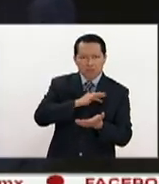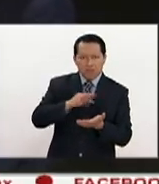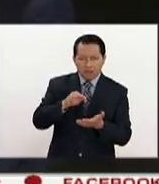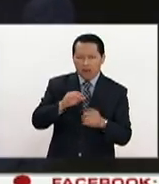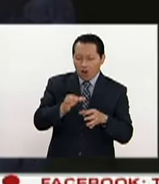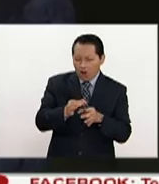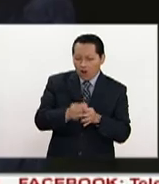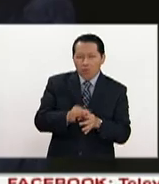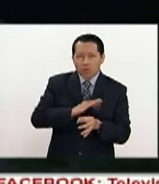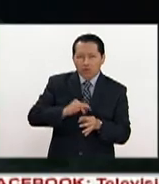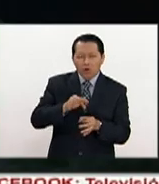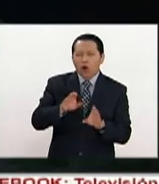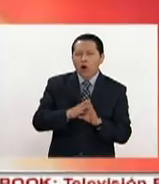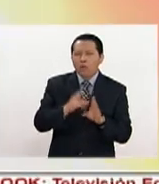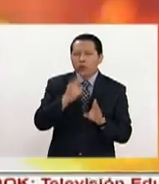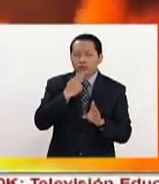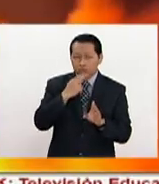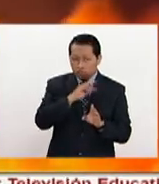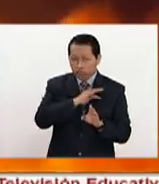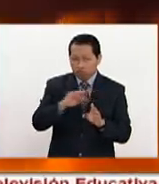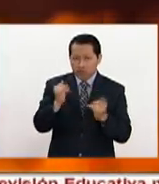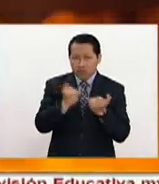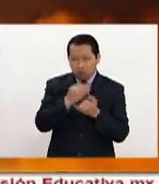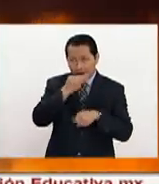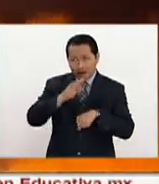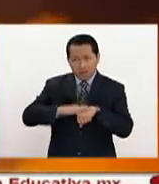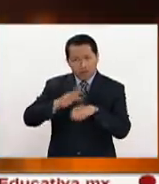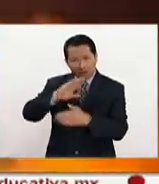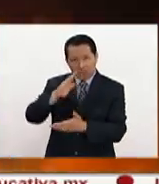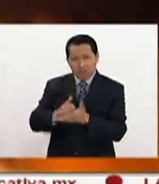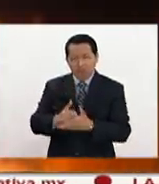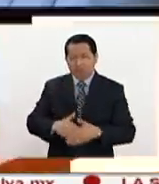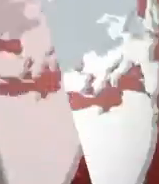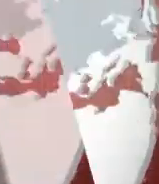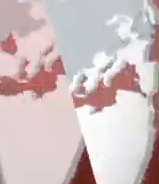su país a aumentar la producción de armas nucleares.